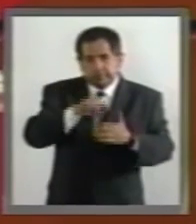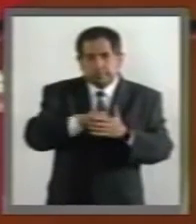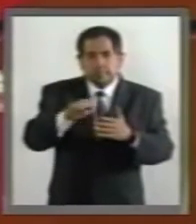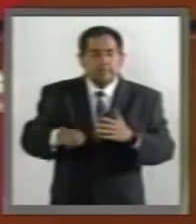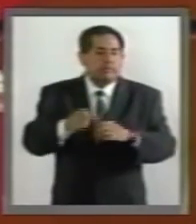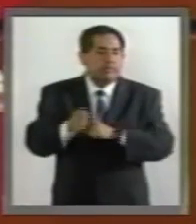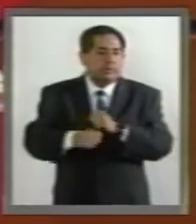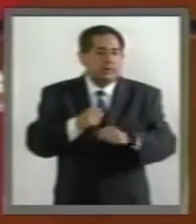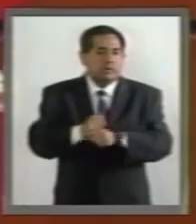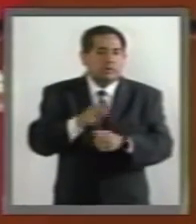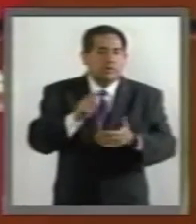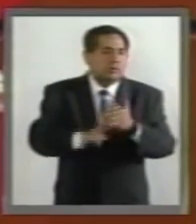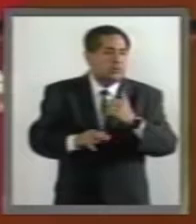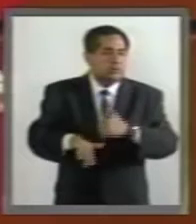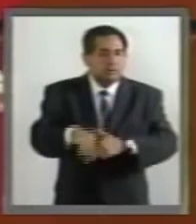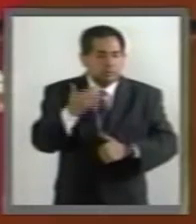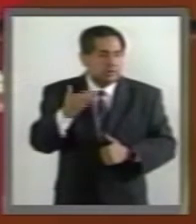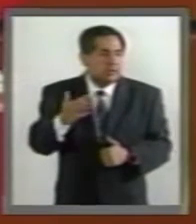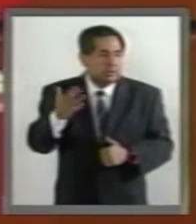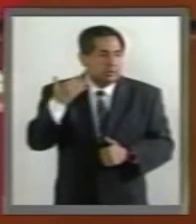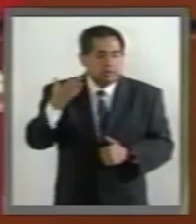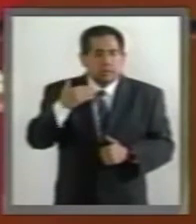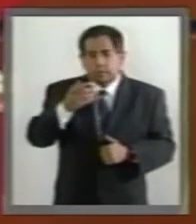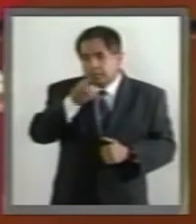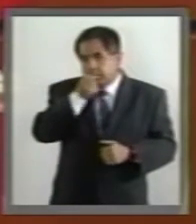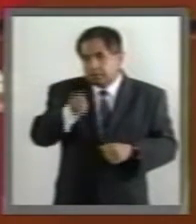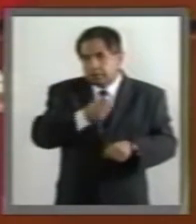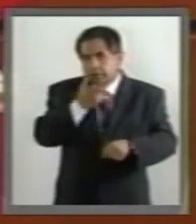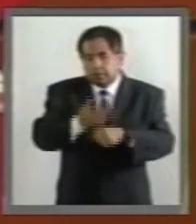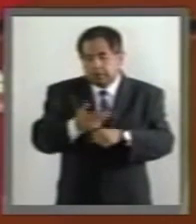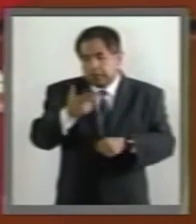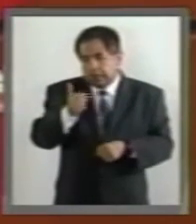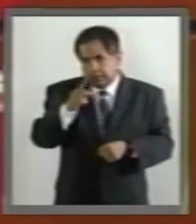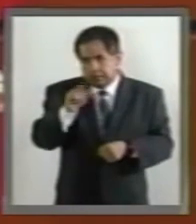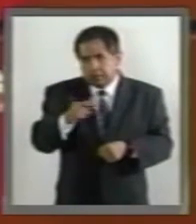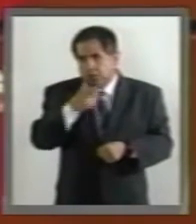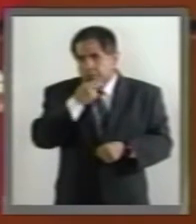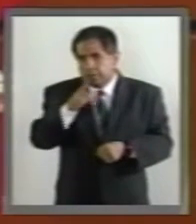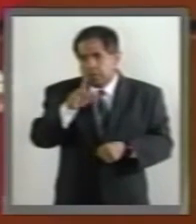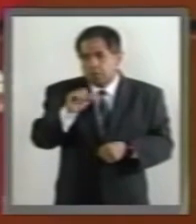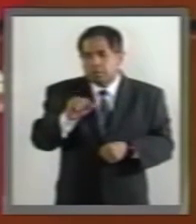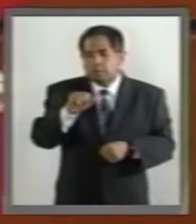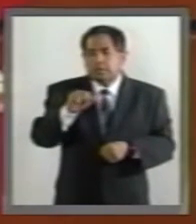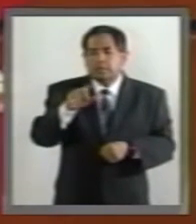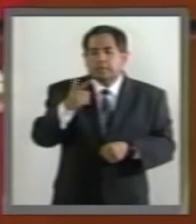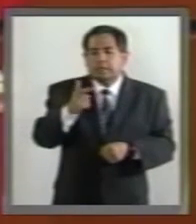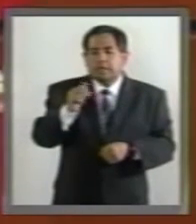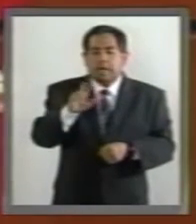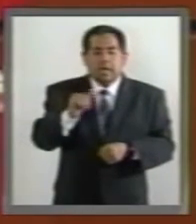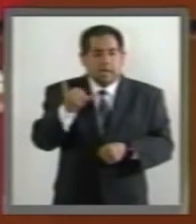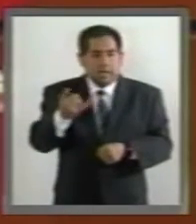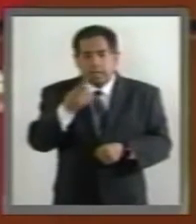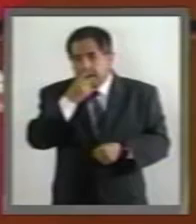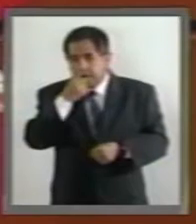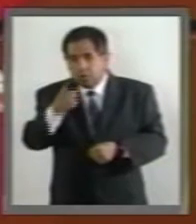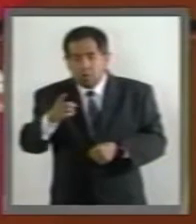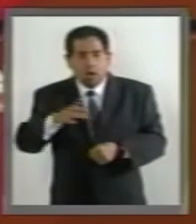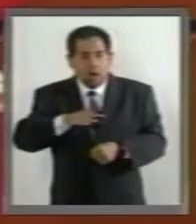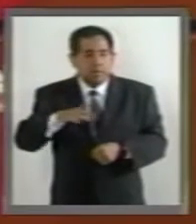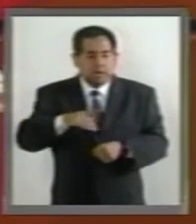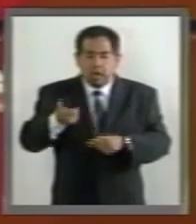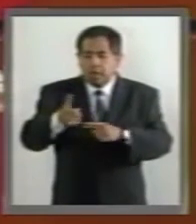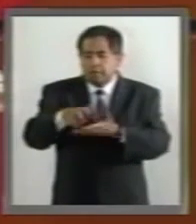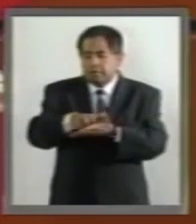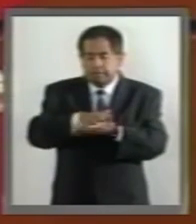el 2015, entonces el secretario de Hacienda, Luis Videgaray, señaló que habría un